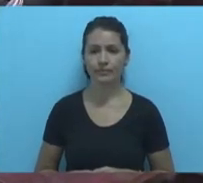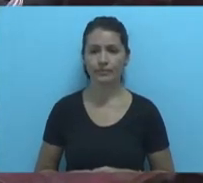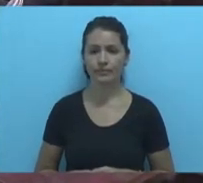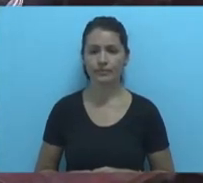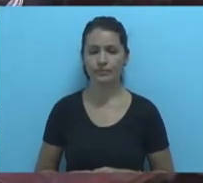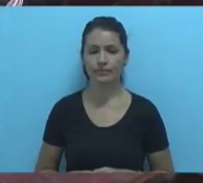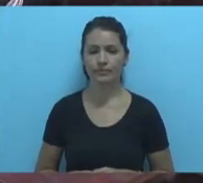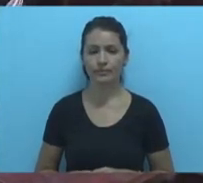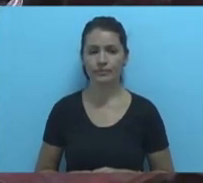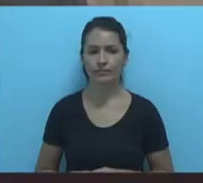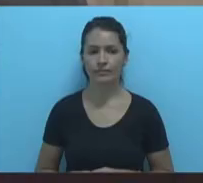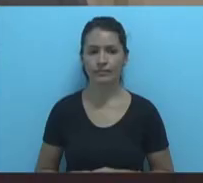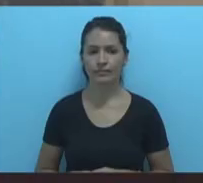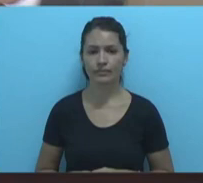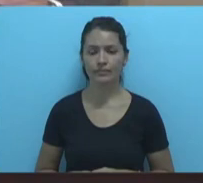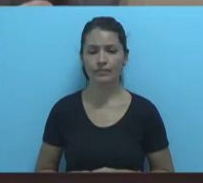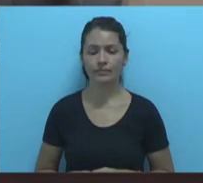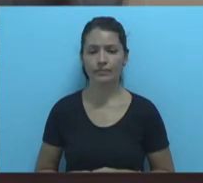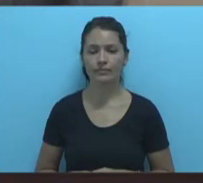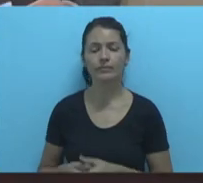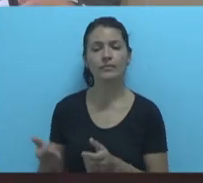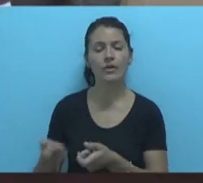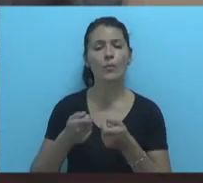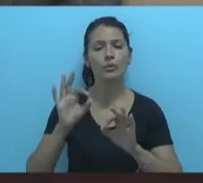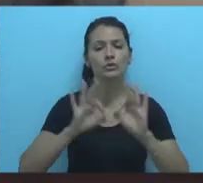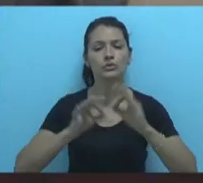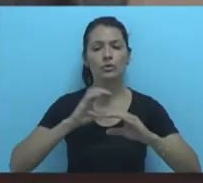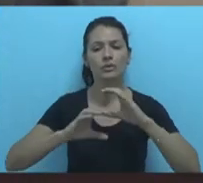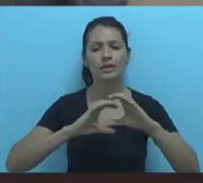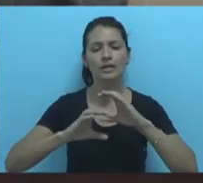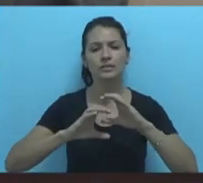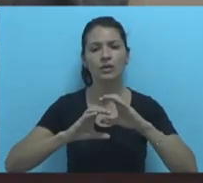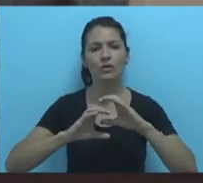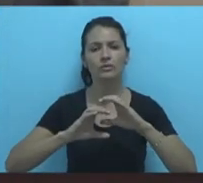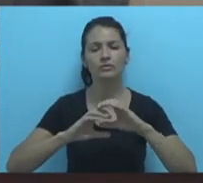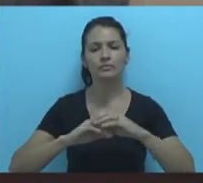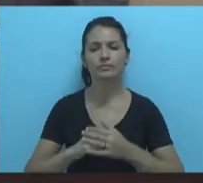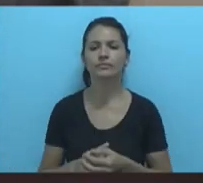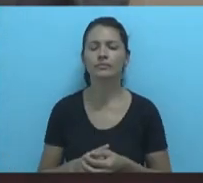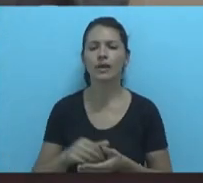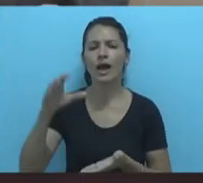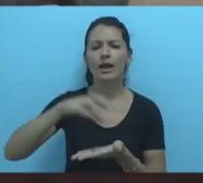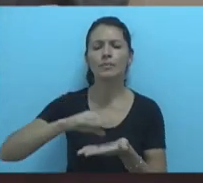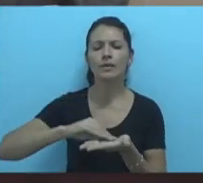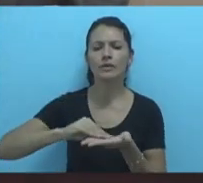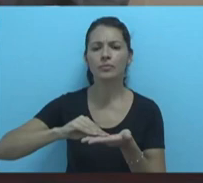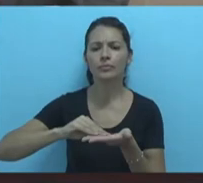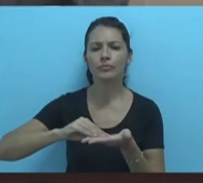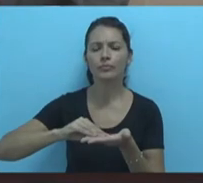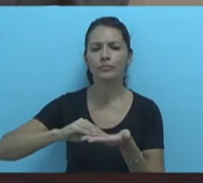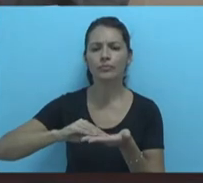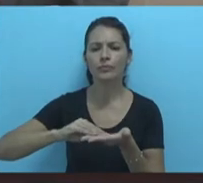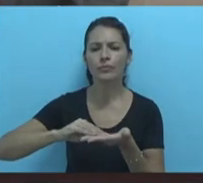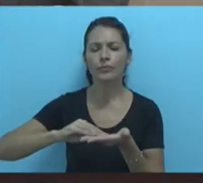Este es un ingreso y pedido de tratamiento sobre tabla, un proyecto de comunicación con acuerdo de labor parlamentaria, donde la Cámara de Diputados de la provincia vería con agrado